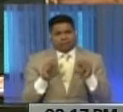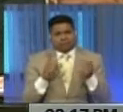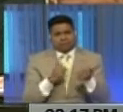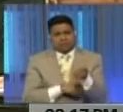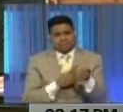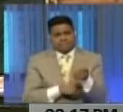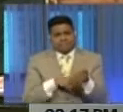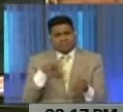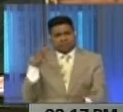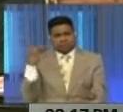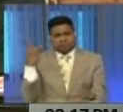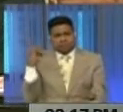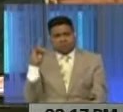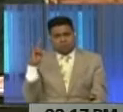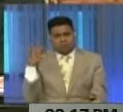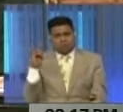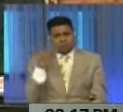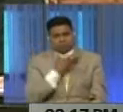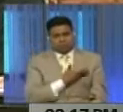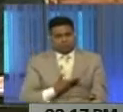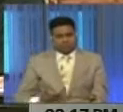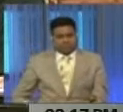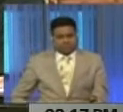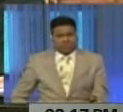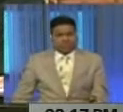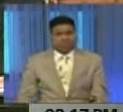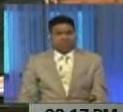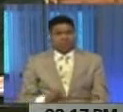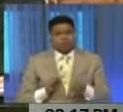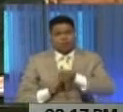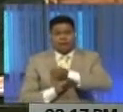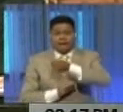para transmitirle nuestra solidaridad y nuestro apoyo de siempre